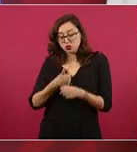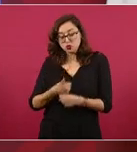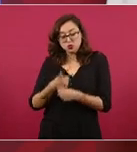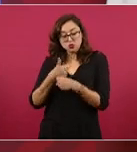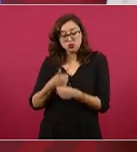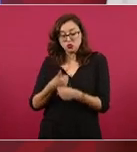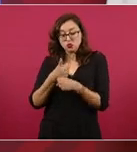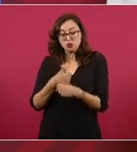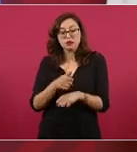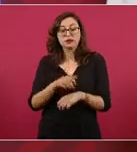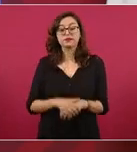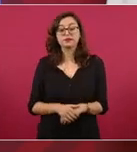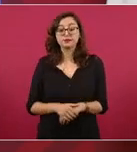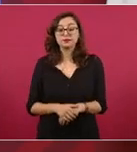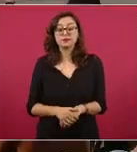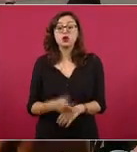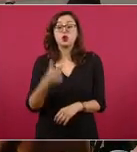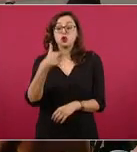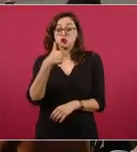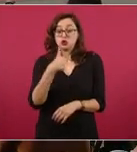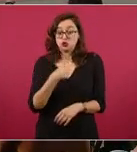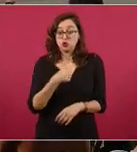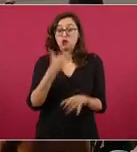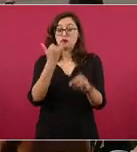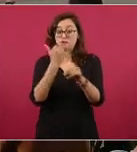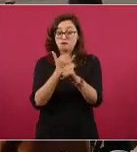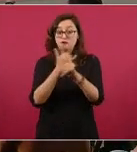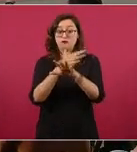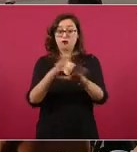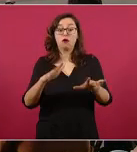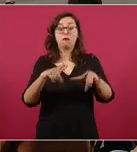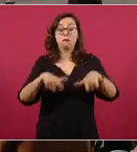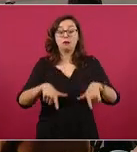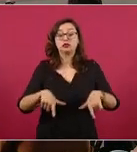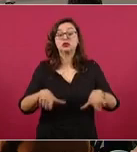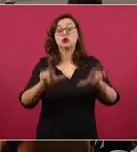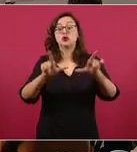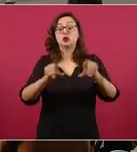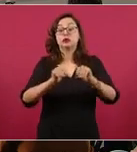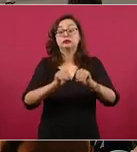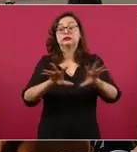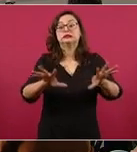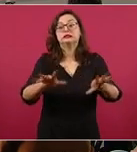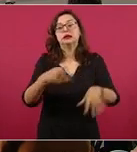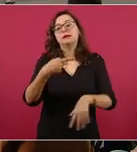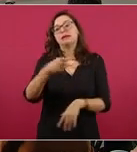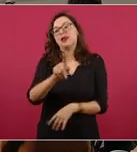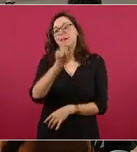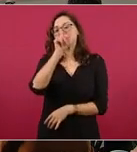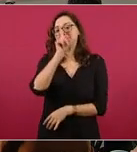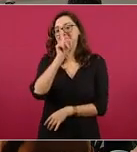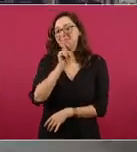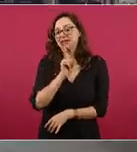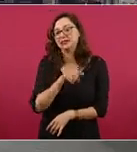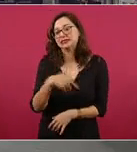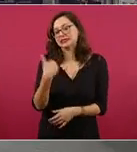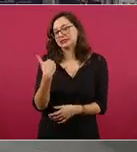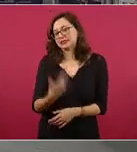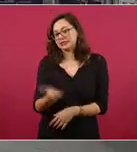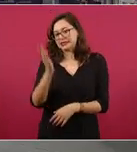Subí una información que me llegó sin validar que fuera cierta.